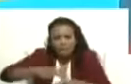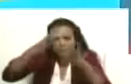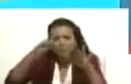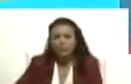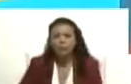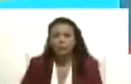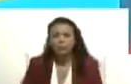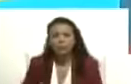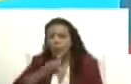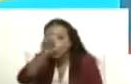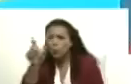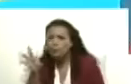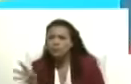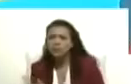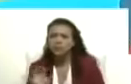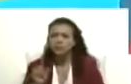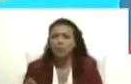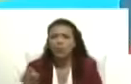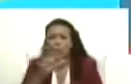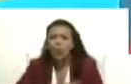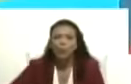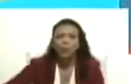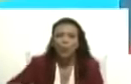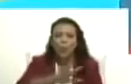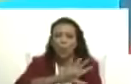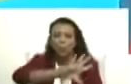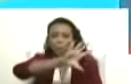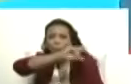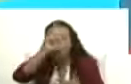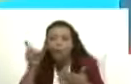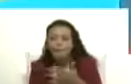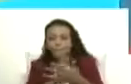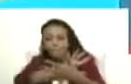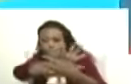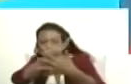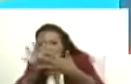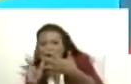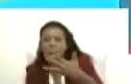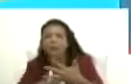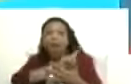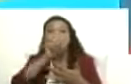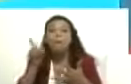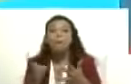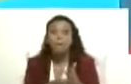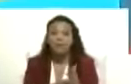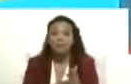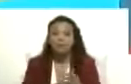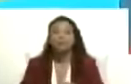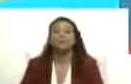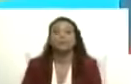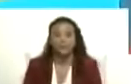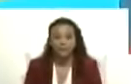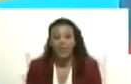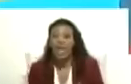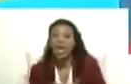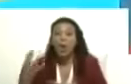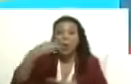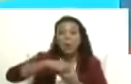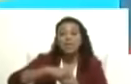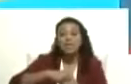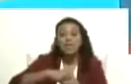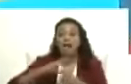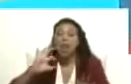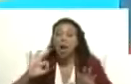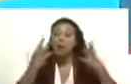a mantener la integridad de todo el territorio de la República Bolivariana de Venezuela, incluida la